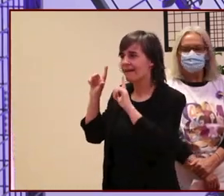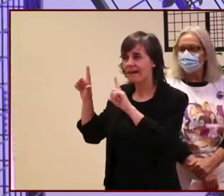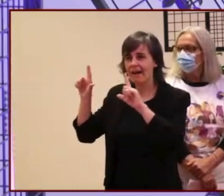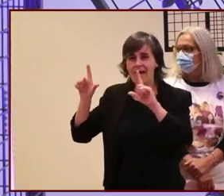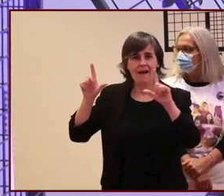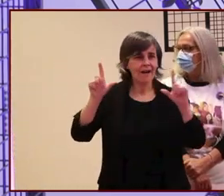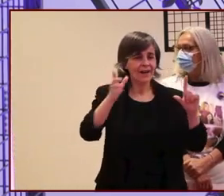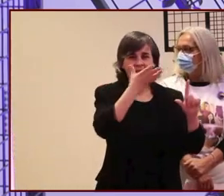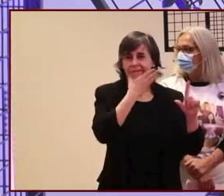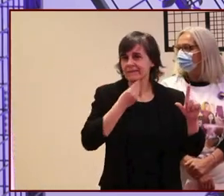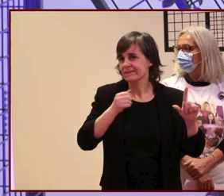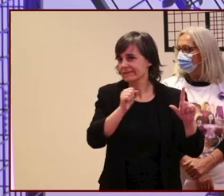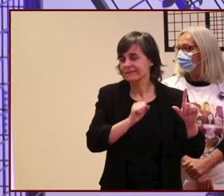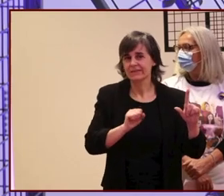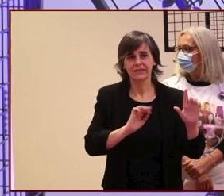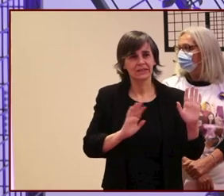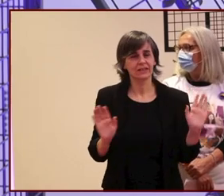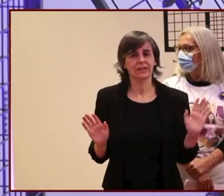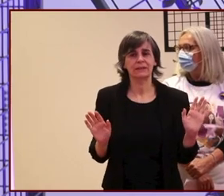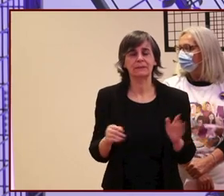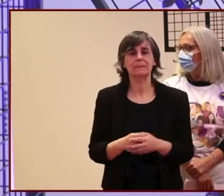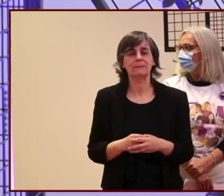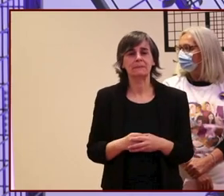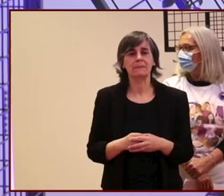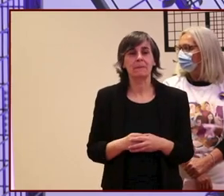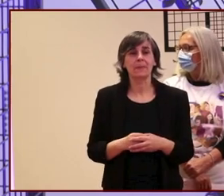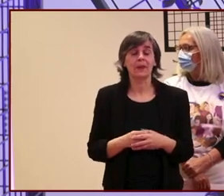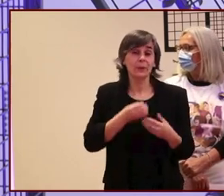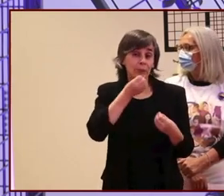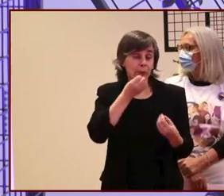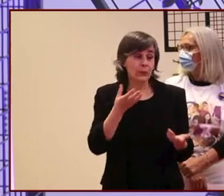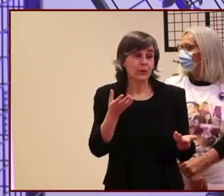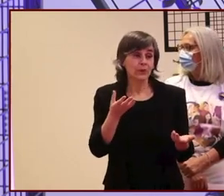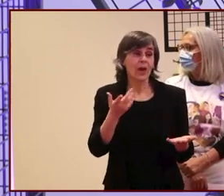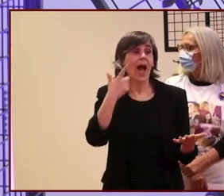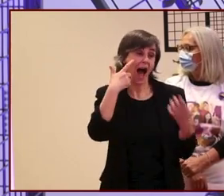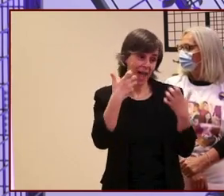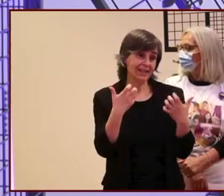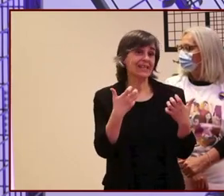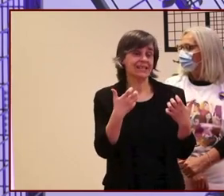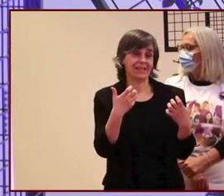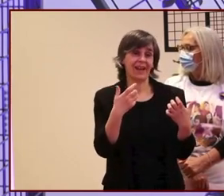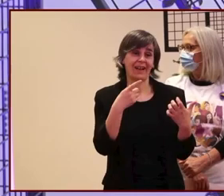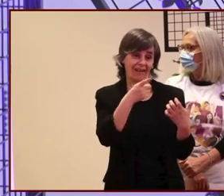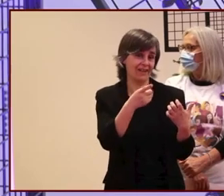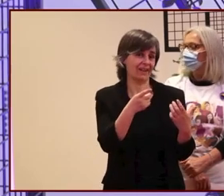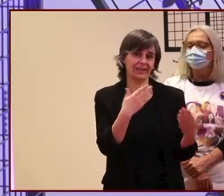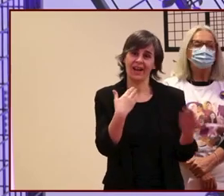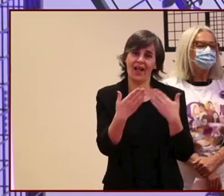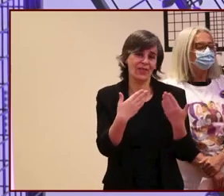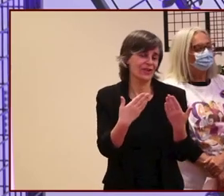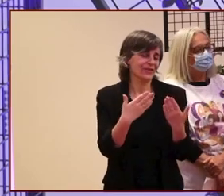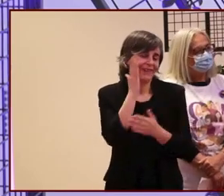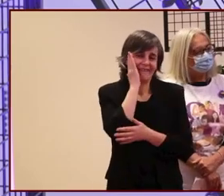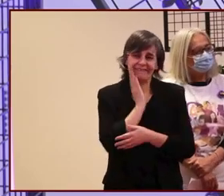bonitas algunas gentes y bueno el artista que nos trataba con cariño